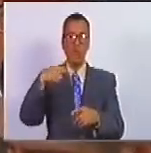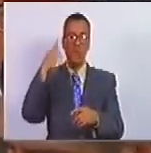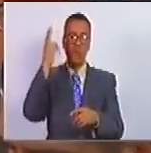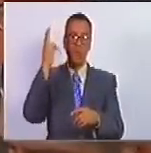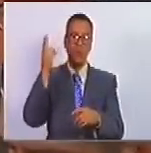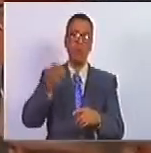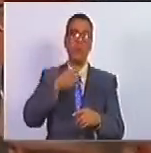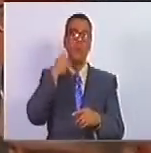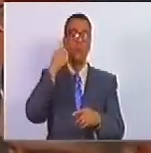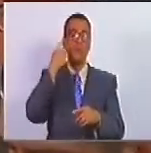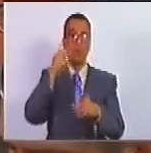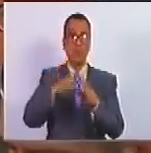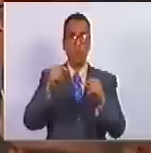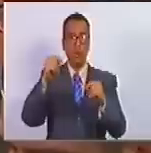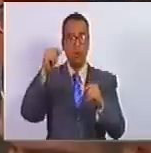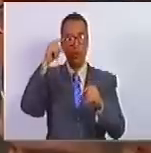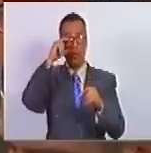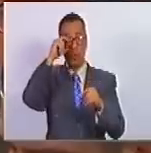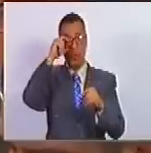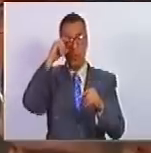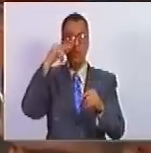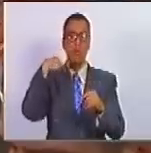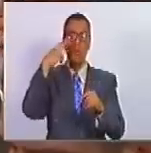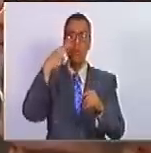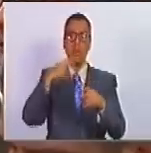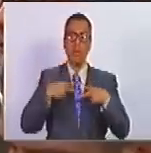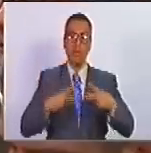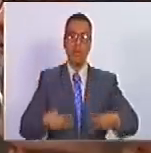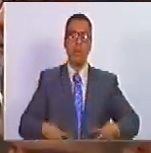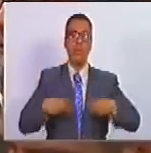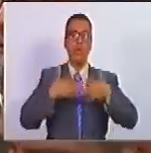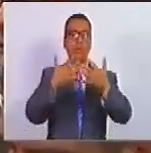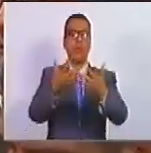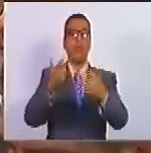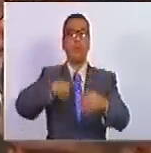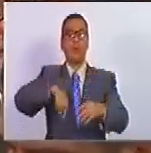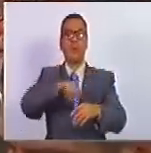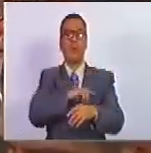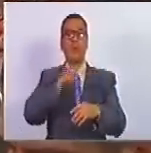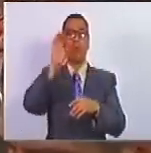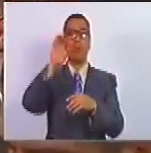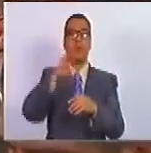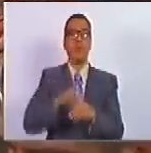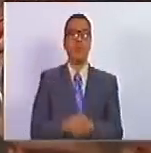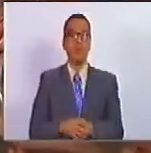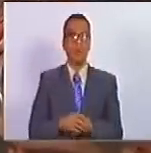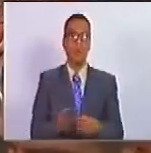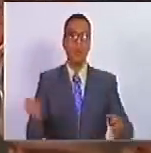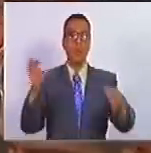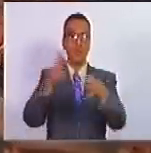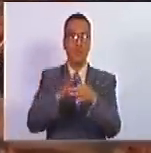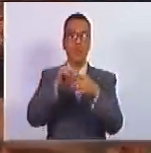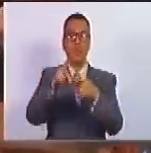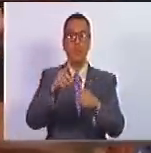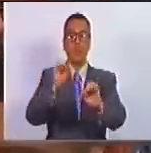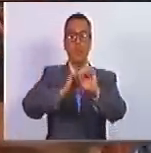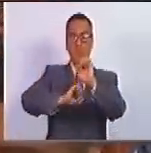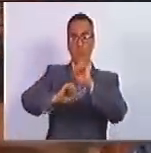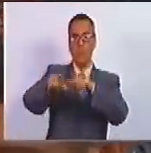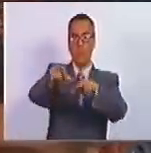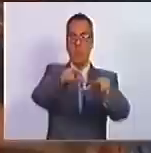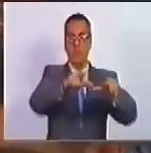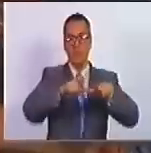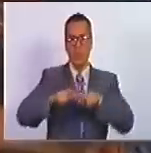esas mujeres de azules que cada día dan la vida por en nuestro país. Forman parte de la defensa